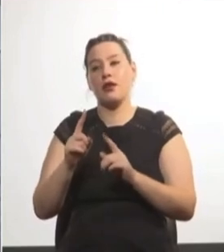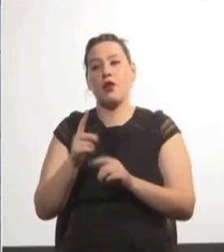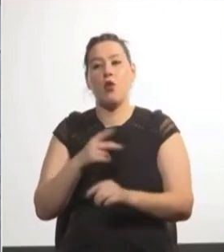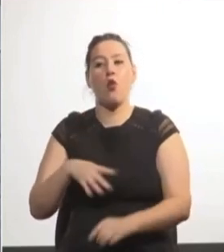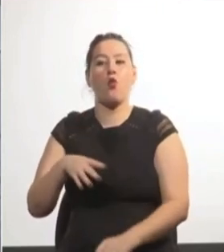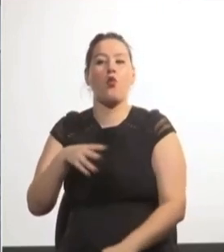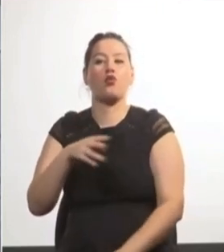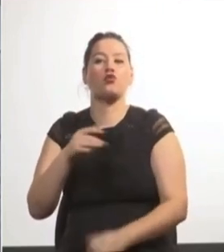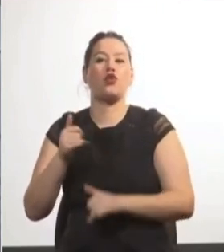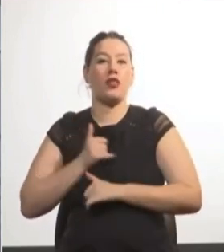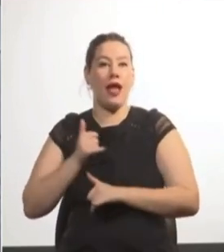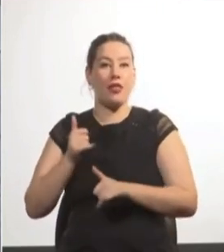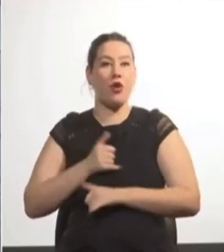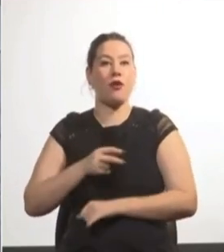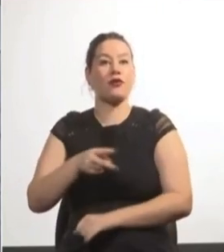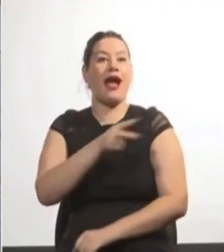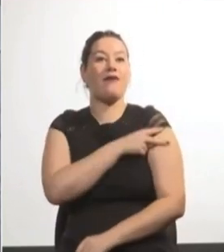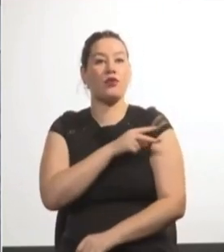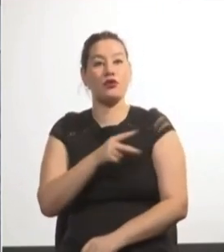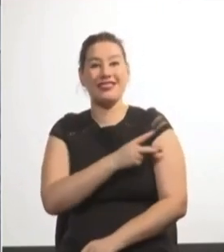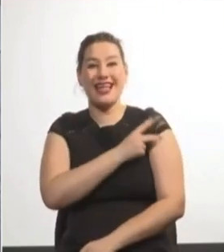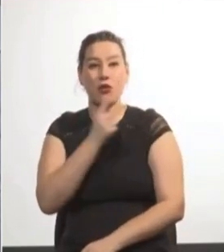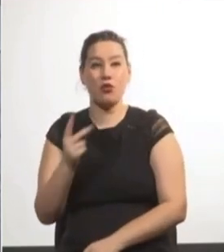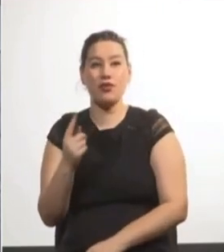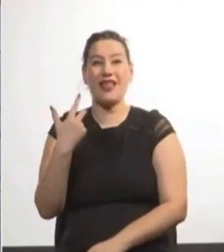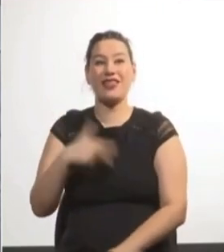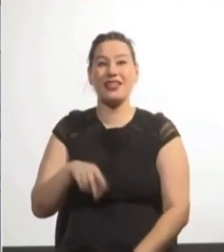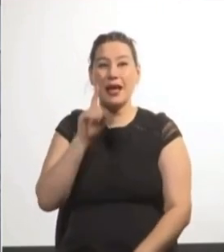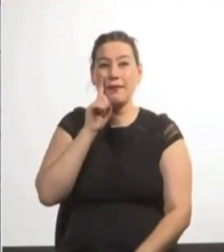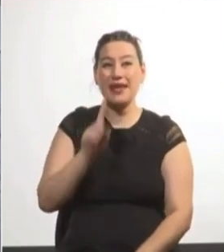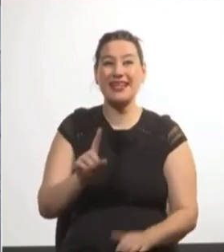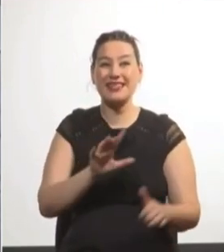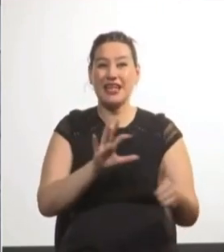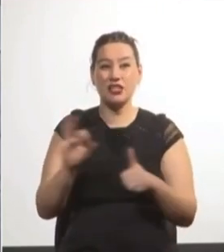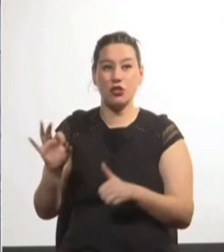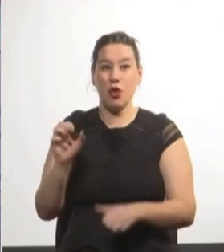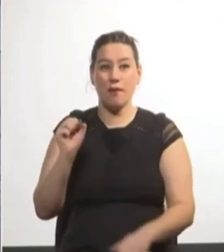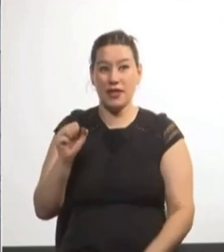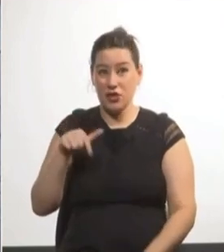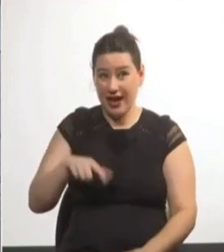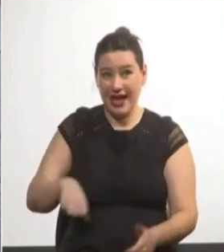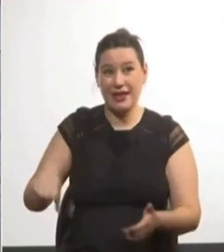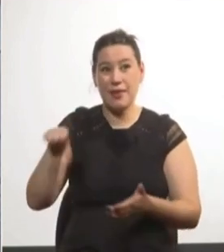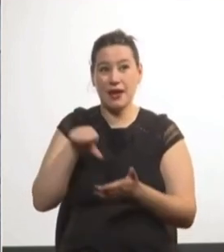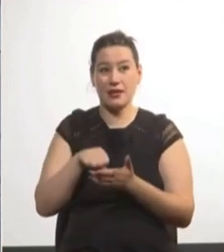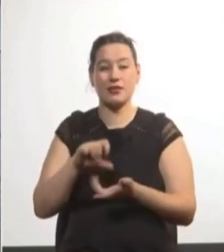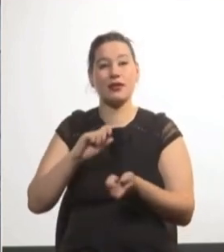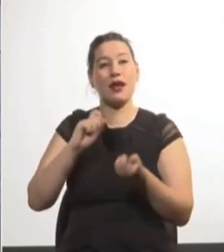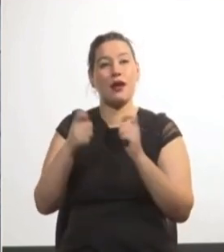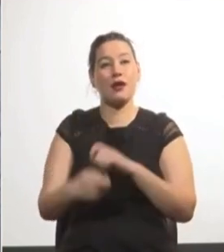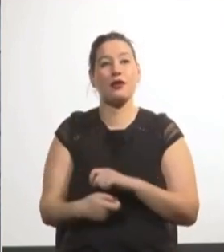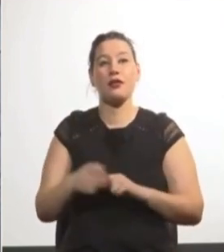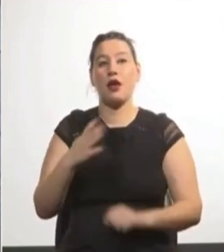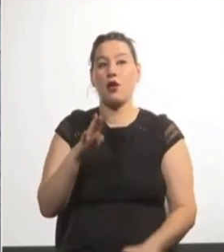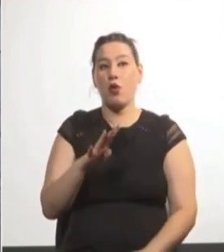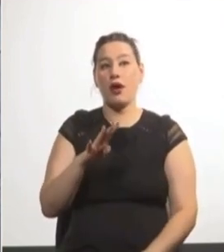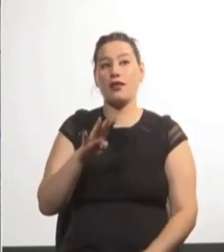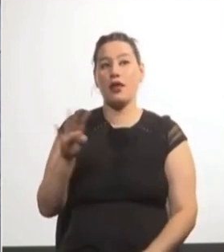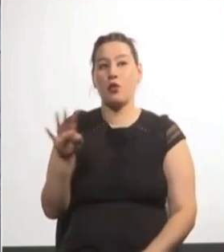primera, de segunda, ganaba 13.600 pesos en este país y pasó a ganar